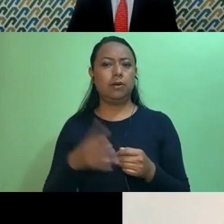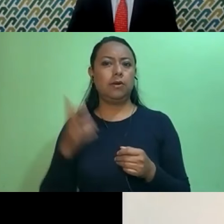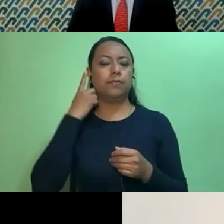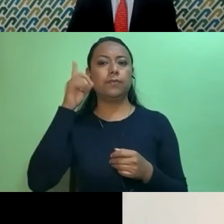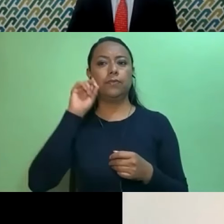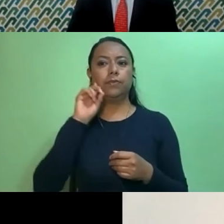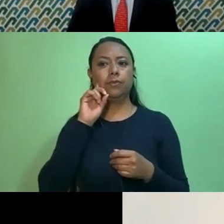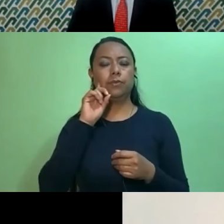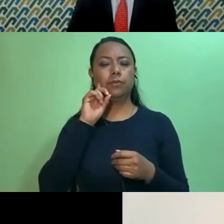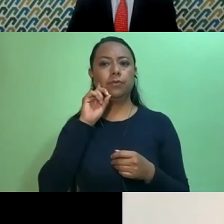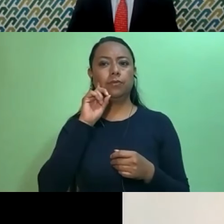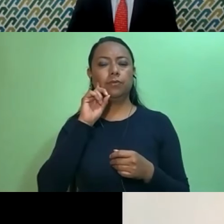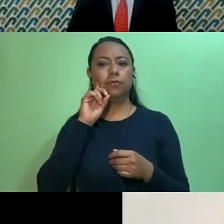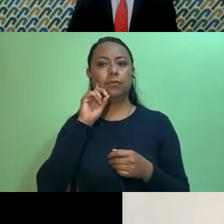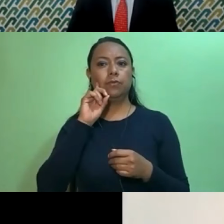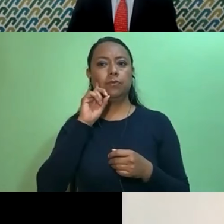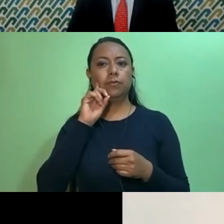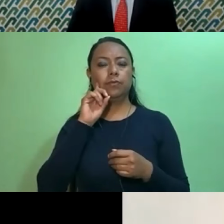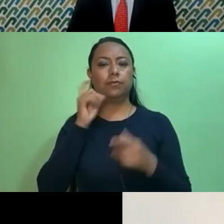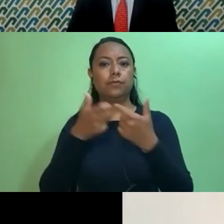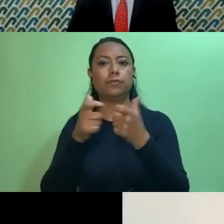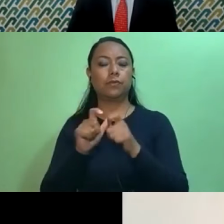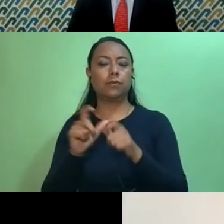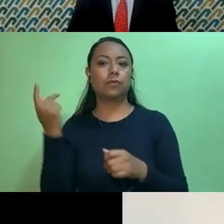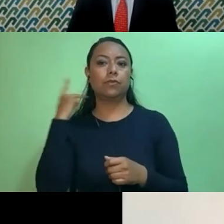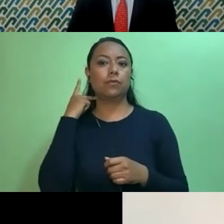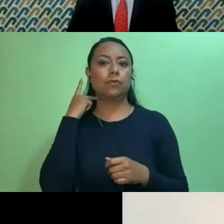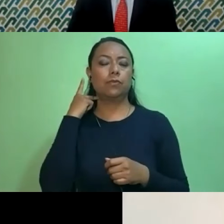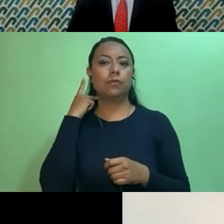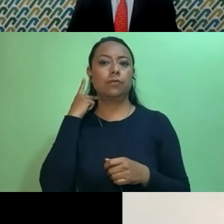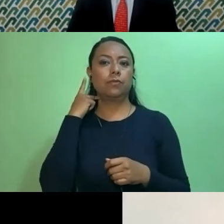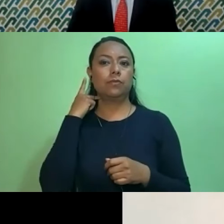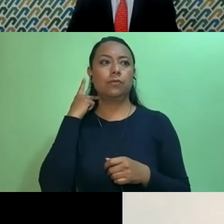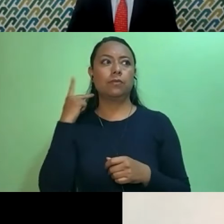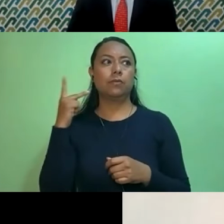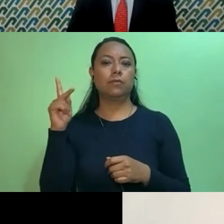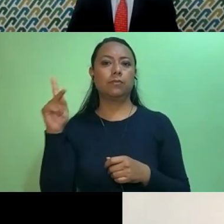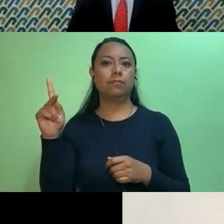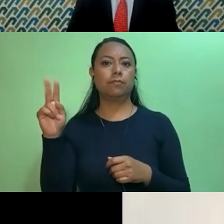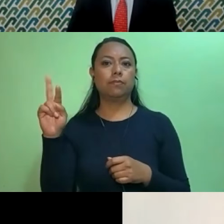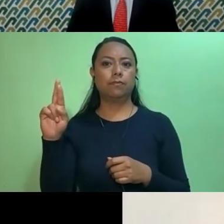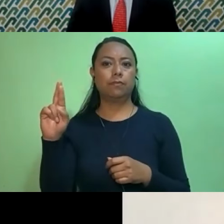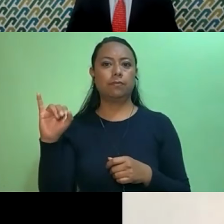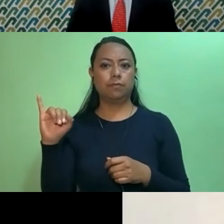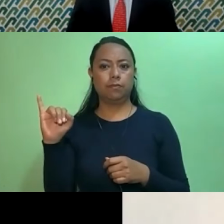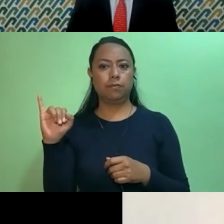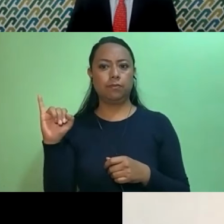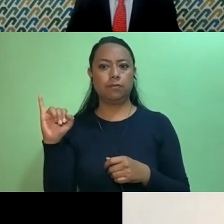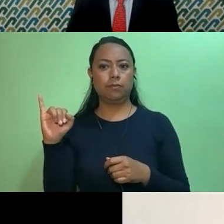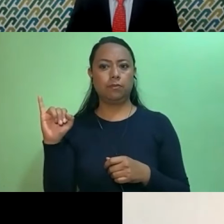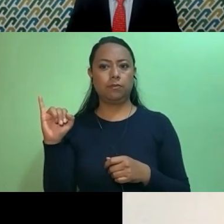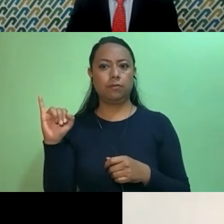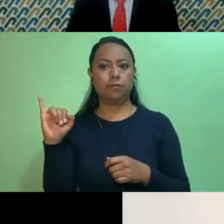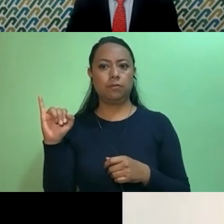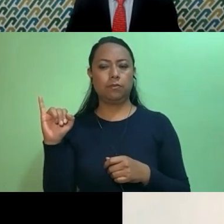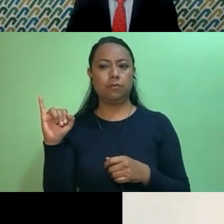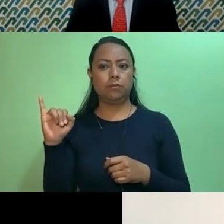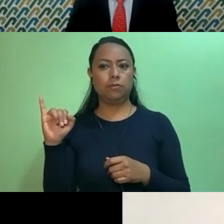diputada del Grupo Parlamentario del Partido de la Revolución Democrática, si alguien de